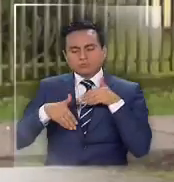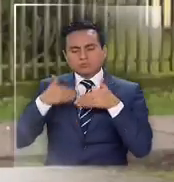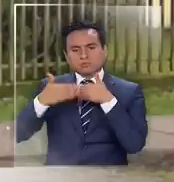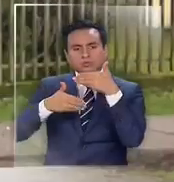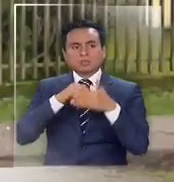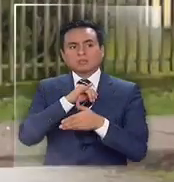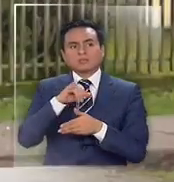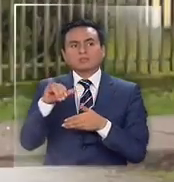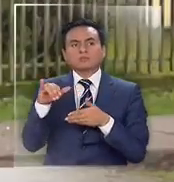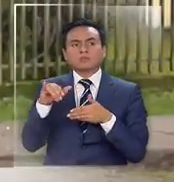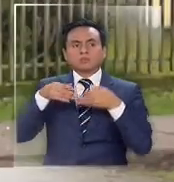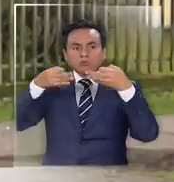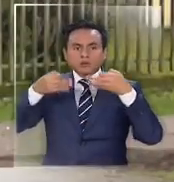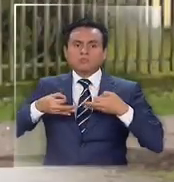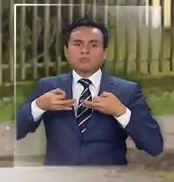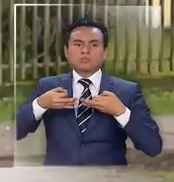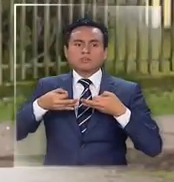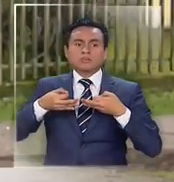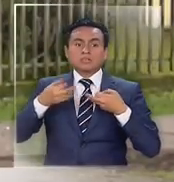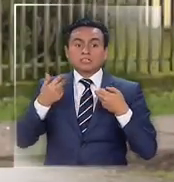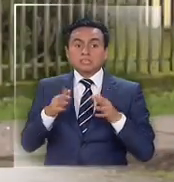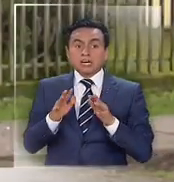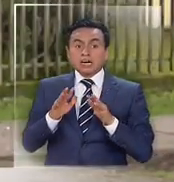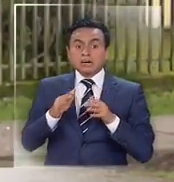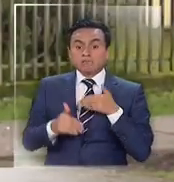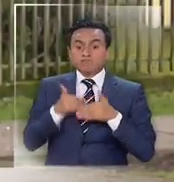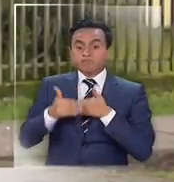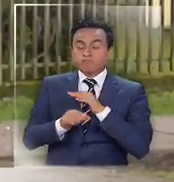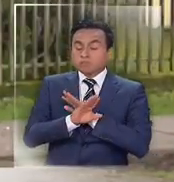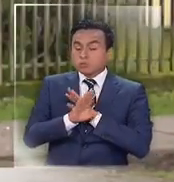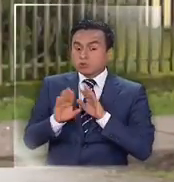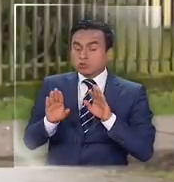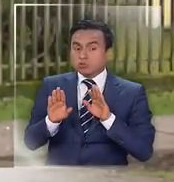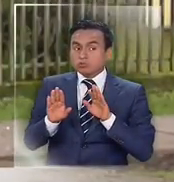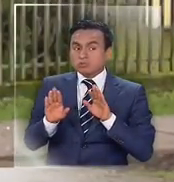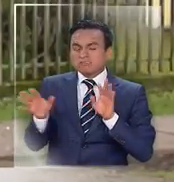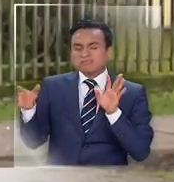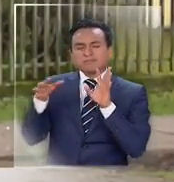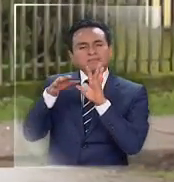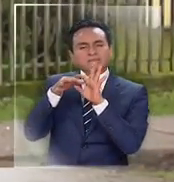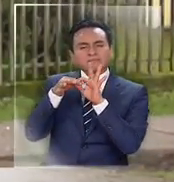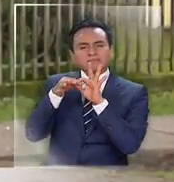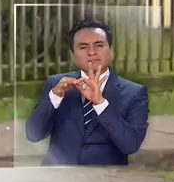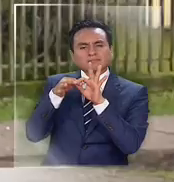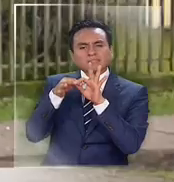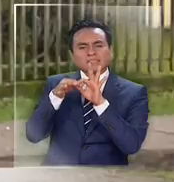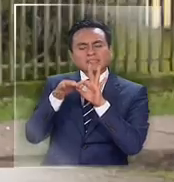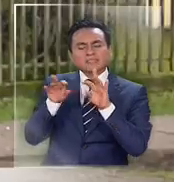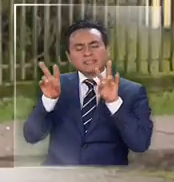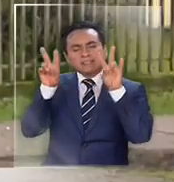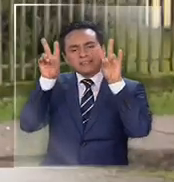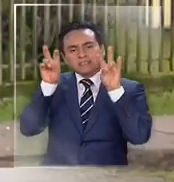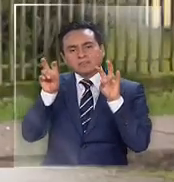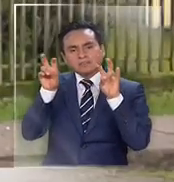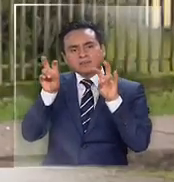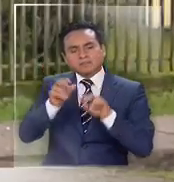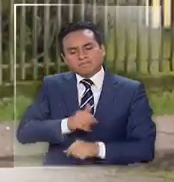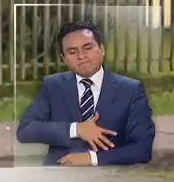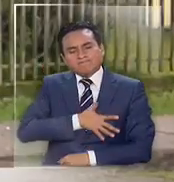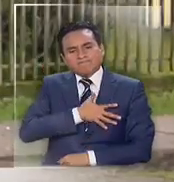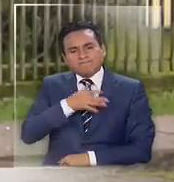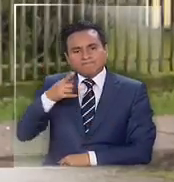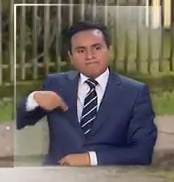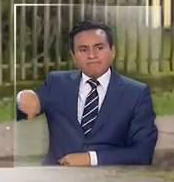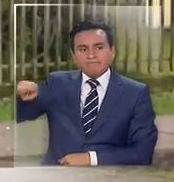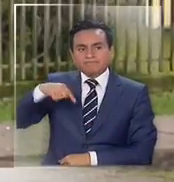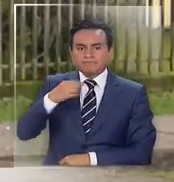se lleve todo como corresponde, y una vez que termine todo lo que tiene que ver con el tema de sentimental que tienen ellos